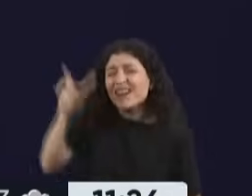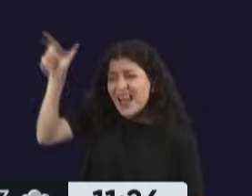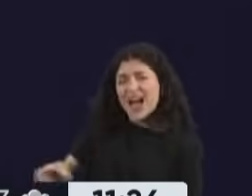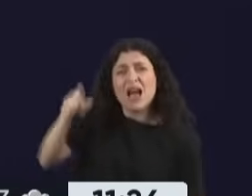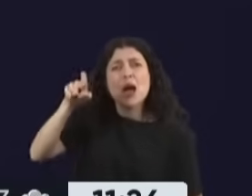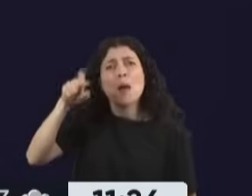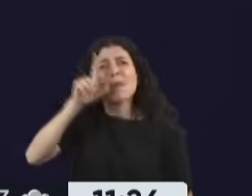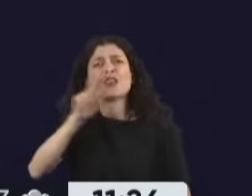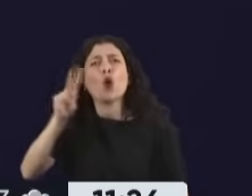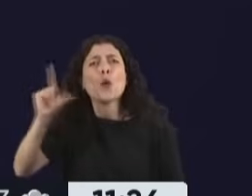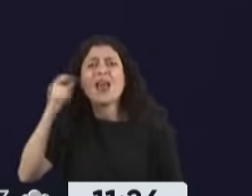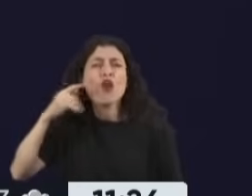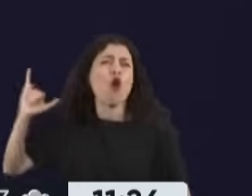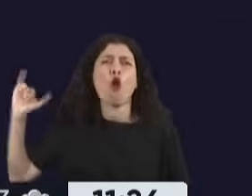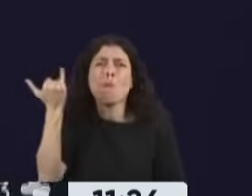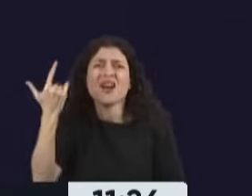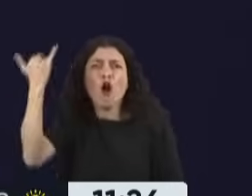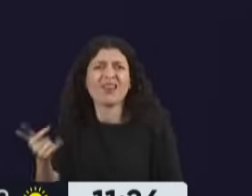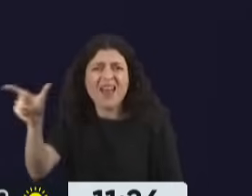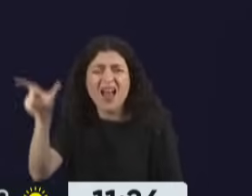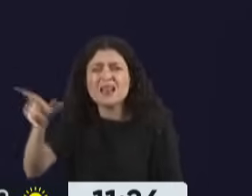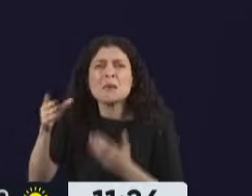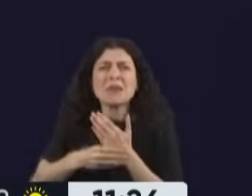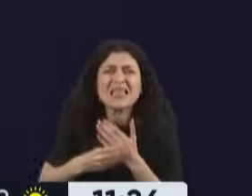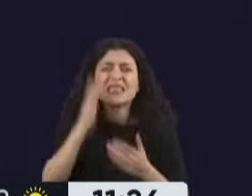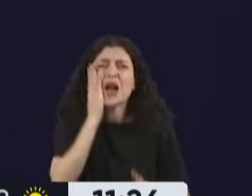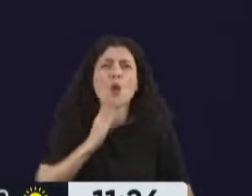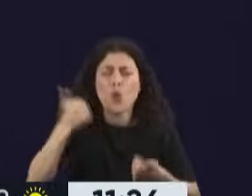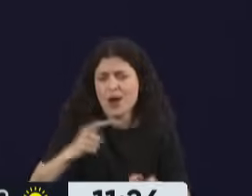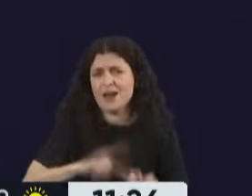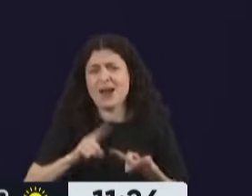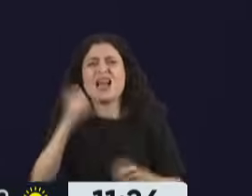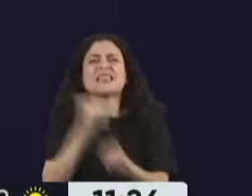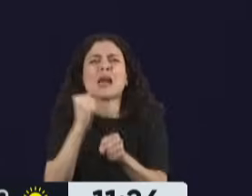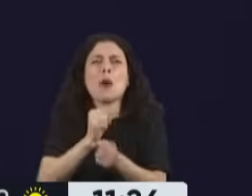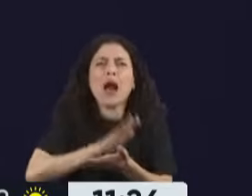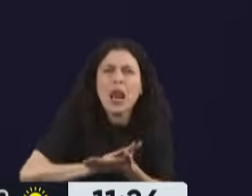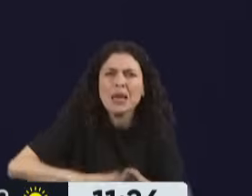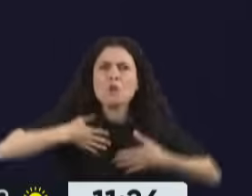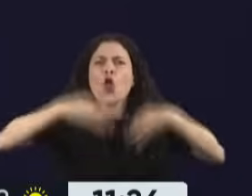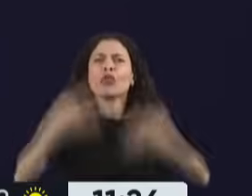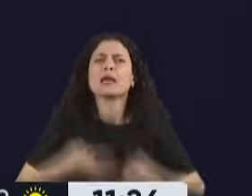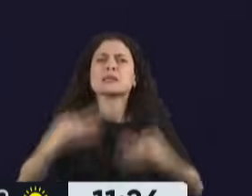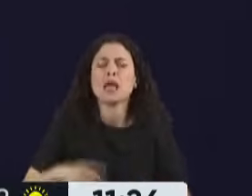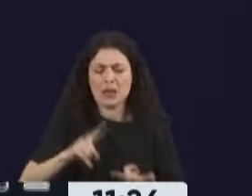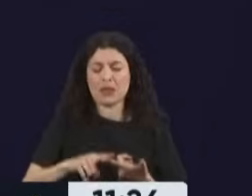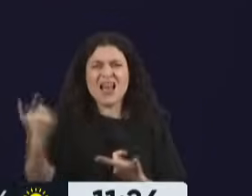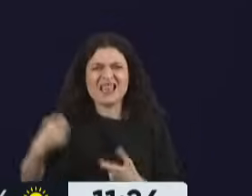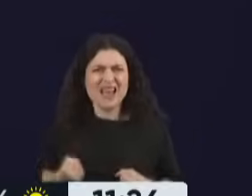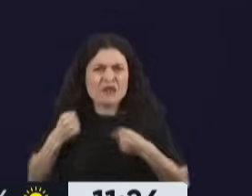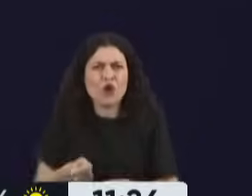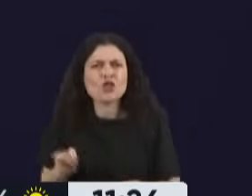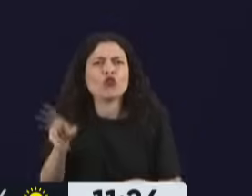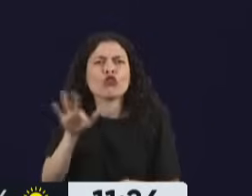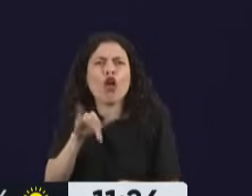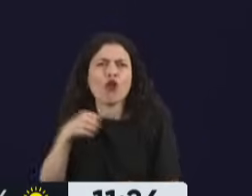Digo, Petovelo es una ministra sensacional, es buena, es decente y lo está dando absolutamente todo.